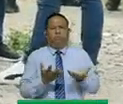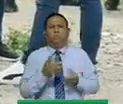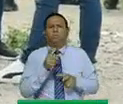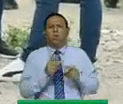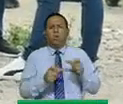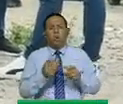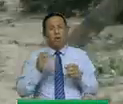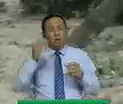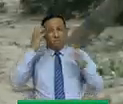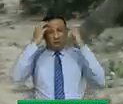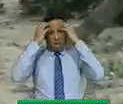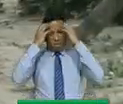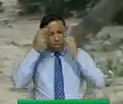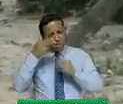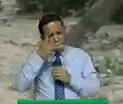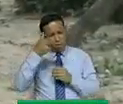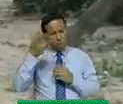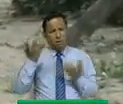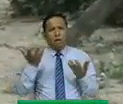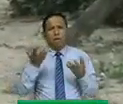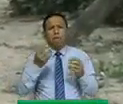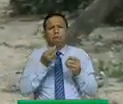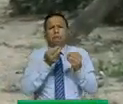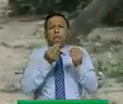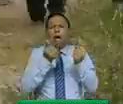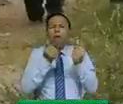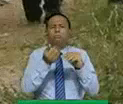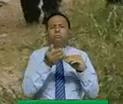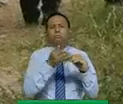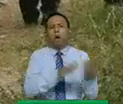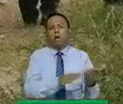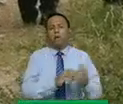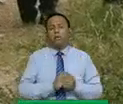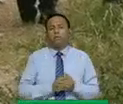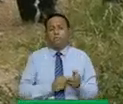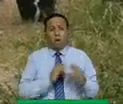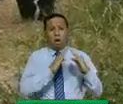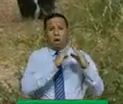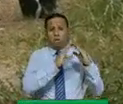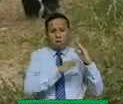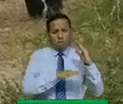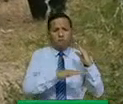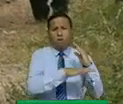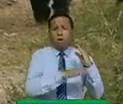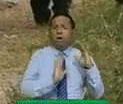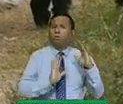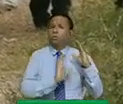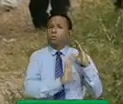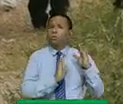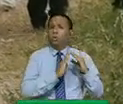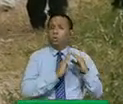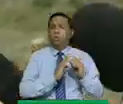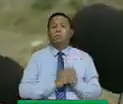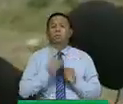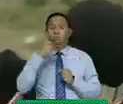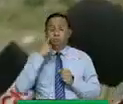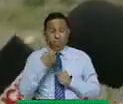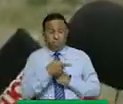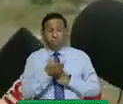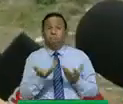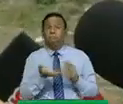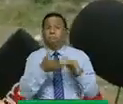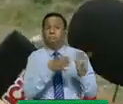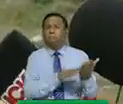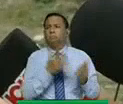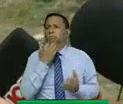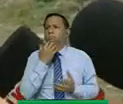y a los pocos segundos quedó aquí sin vida. En el exterior de su casa. Una persona que, como ustedes pueden observar, indigente, que ha sabido